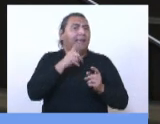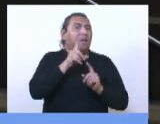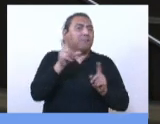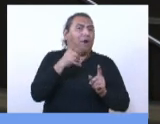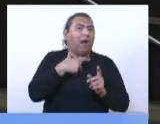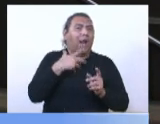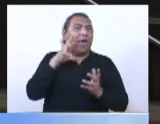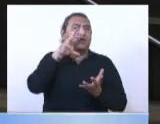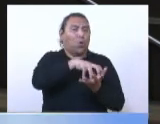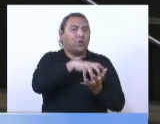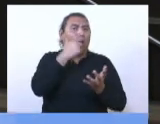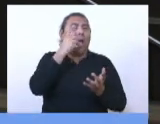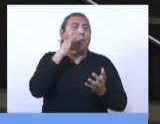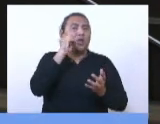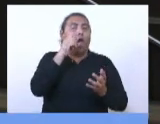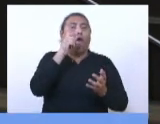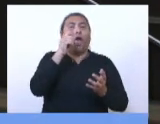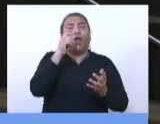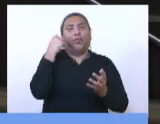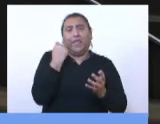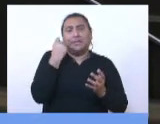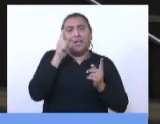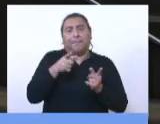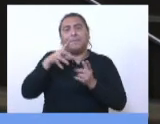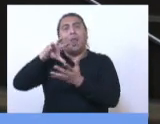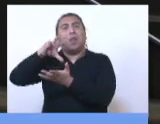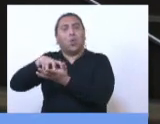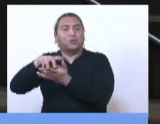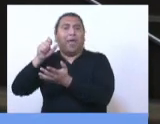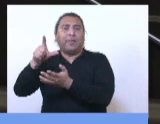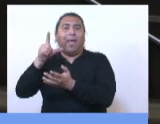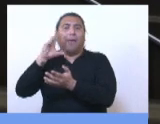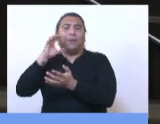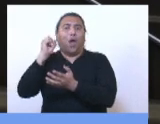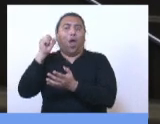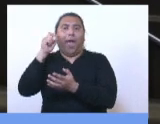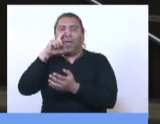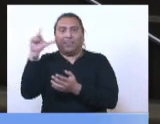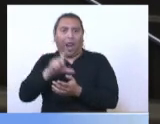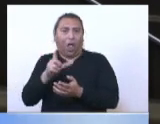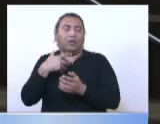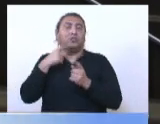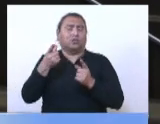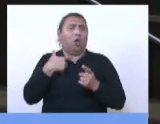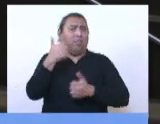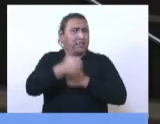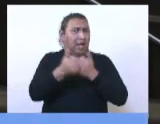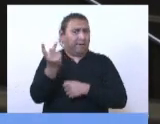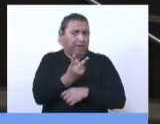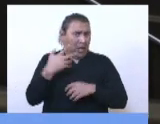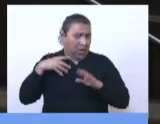biodiesel en la industria liotta vamos a ver los resultados porque vamos a controlar el tema y luego al desafío el control